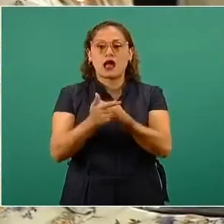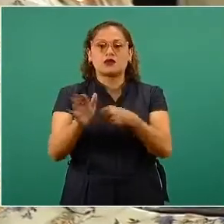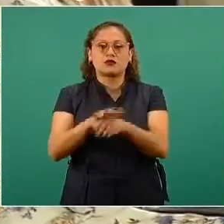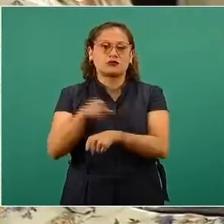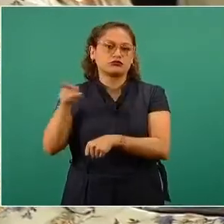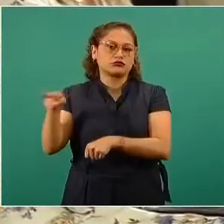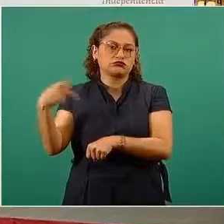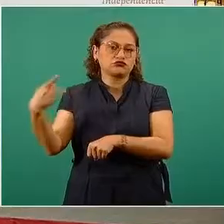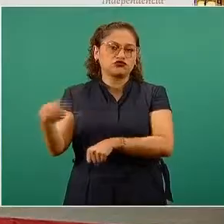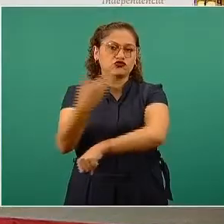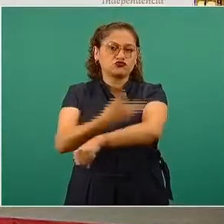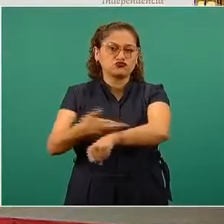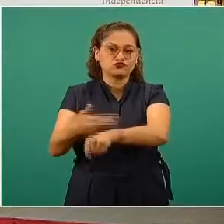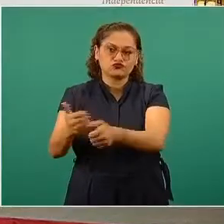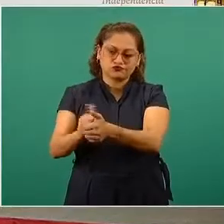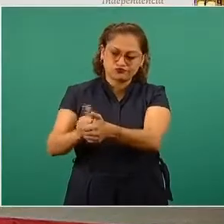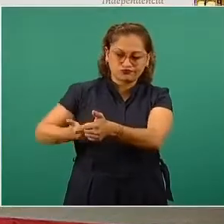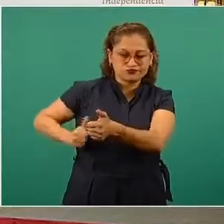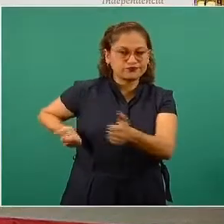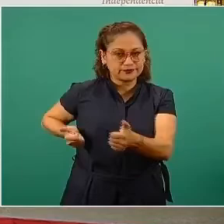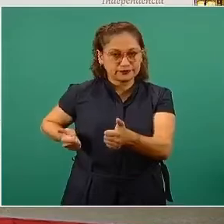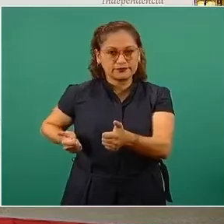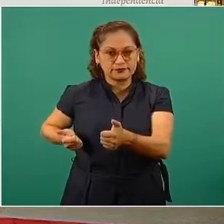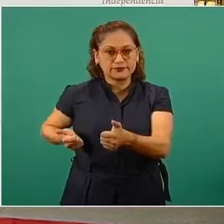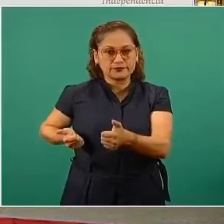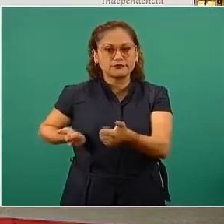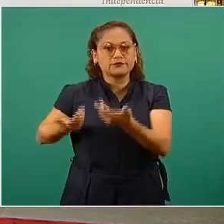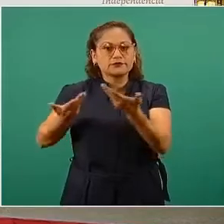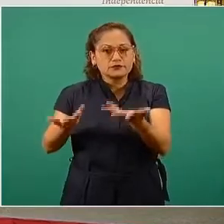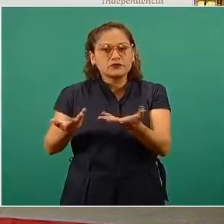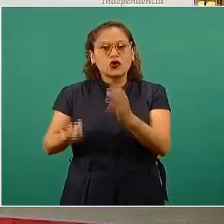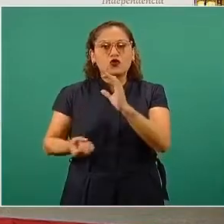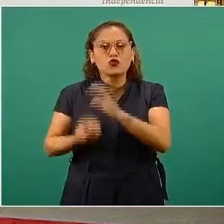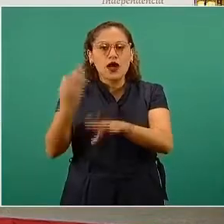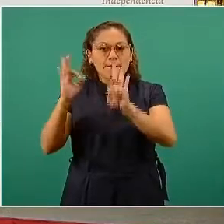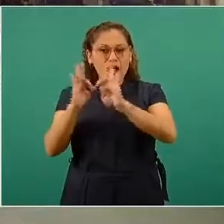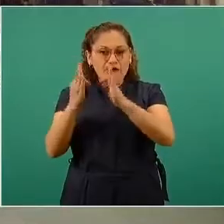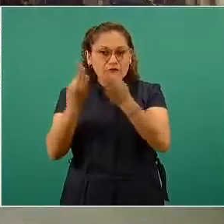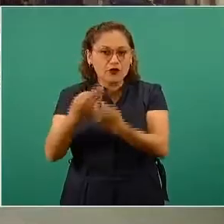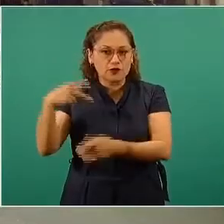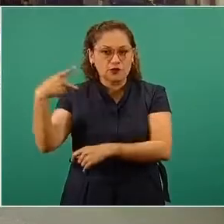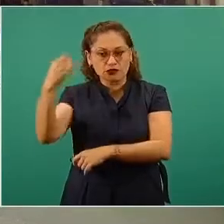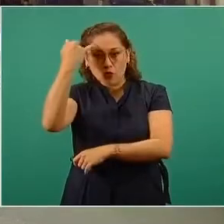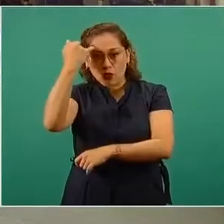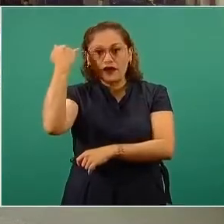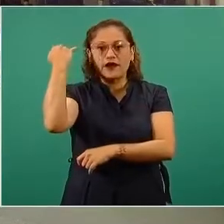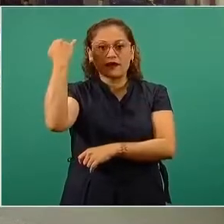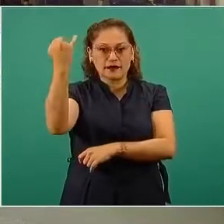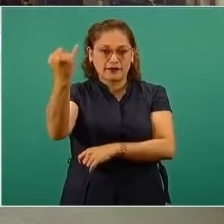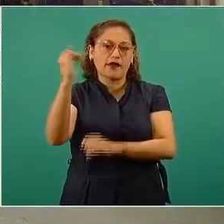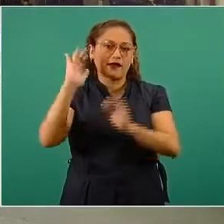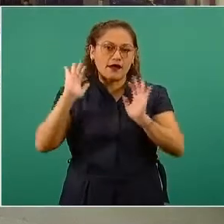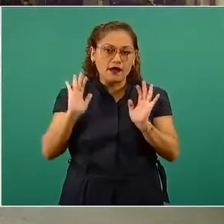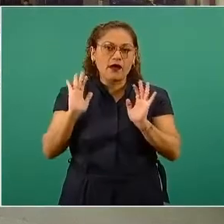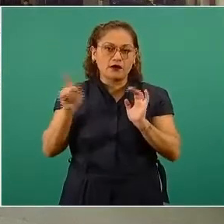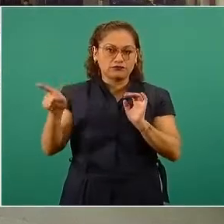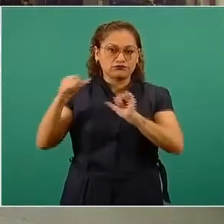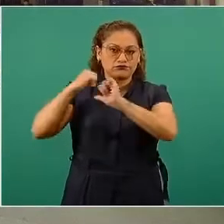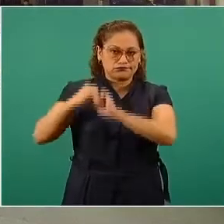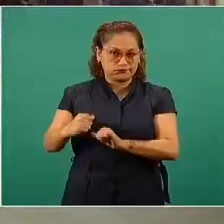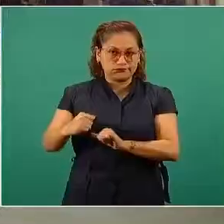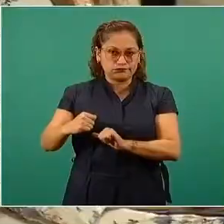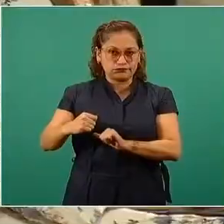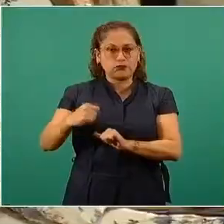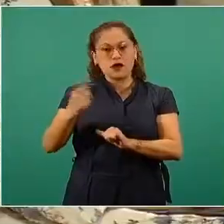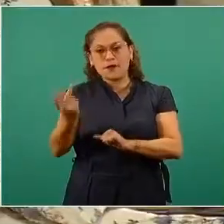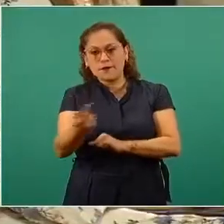COFEPRIS en trámites con el fin de implementar efectivamente un nuevo modelo que lo ha compartido la COFEPRIS, o sea que si se hace